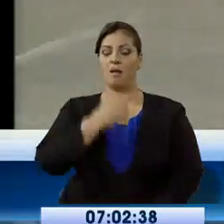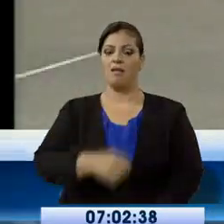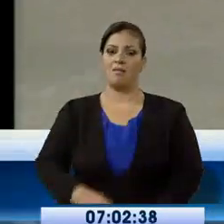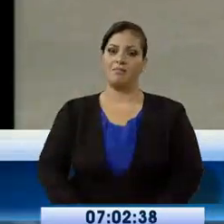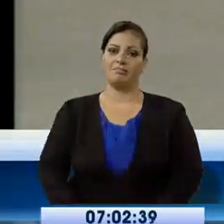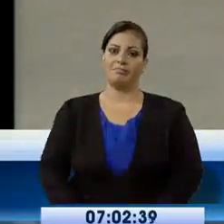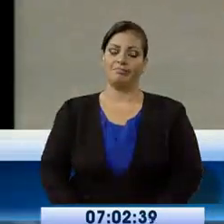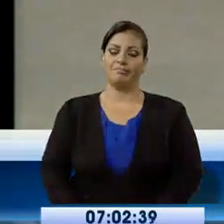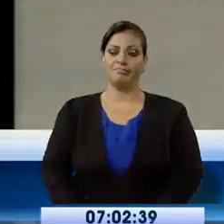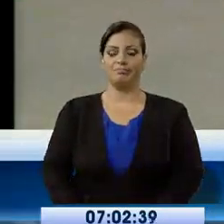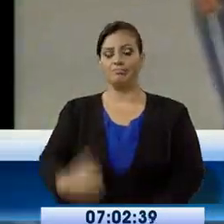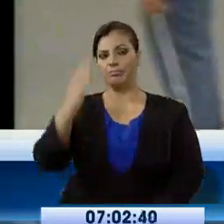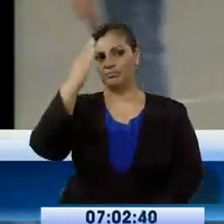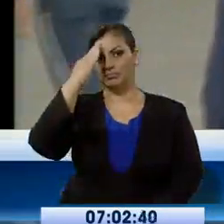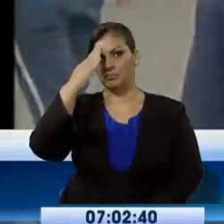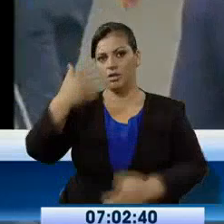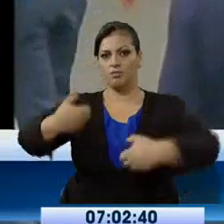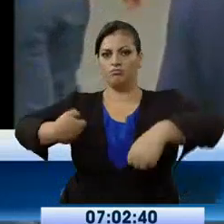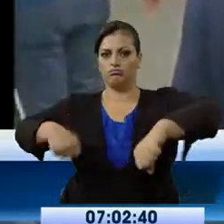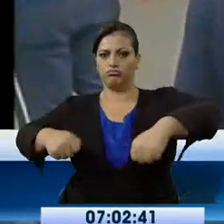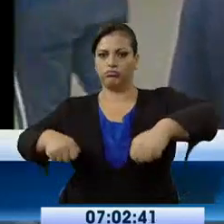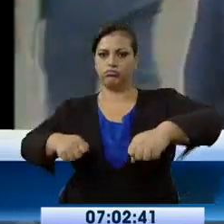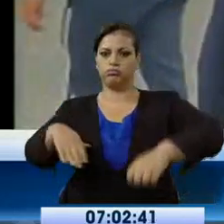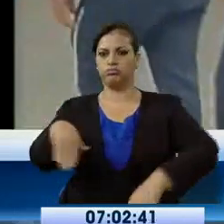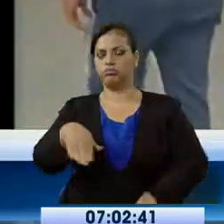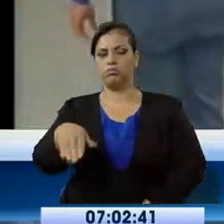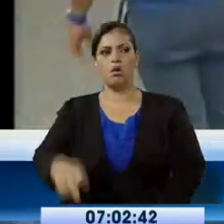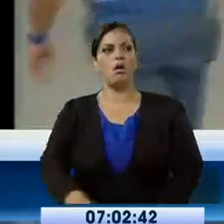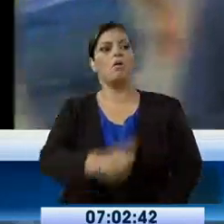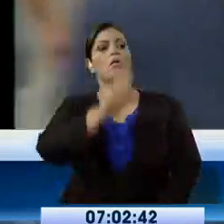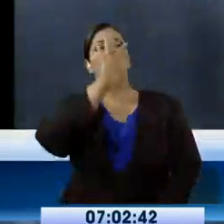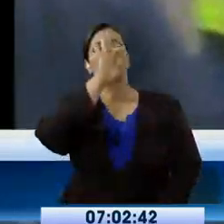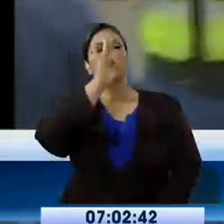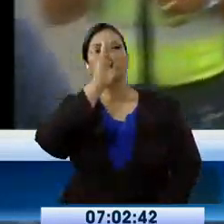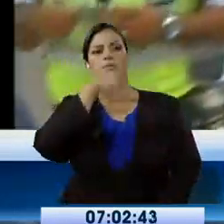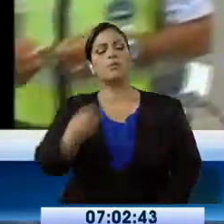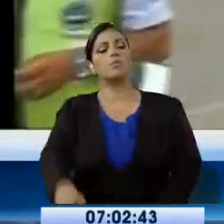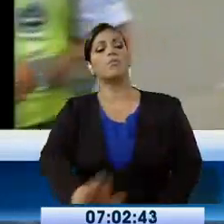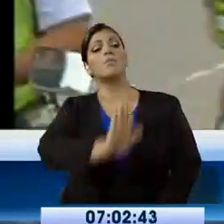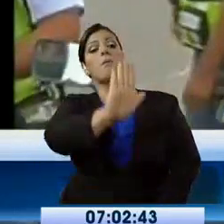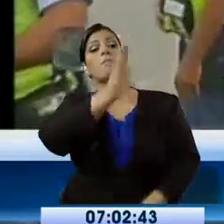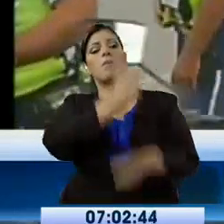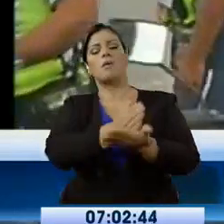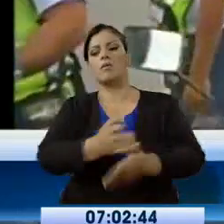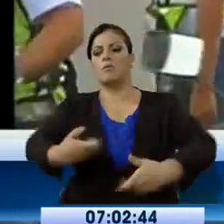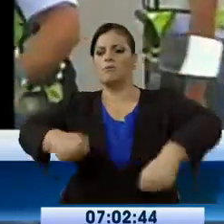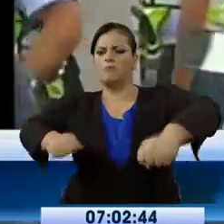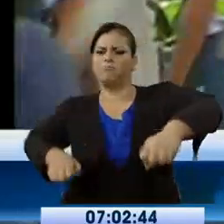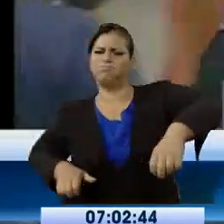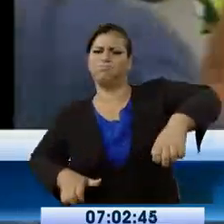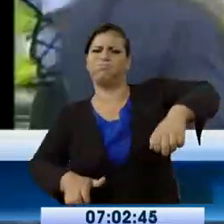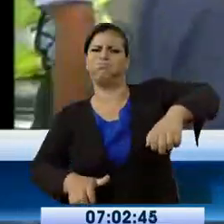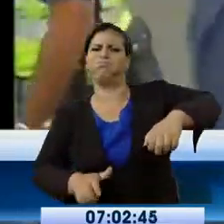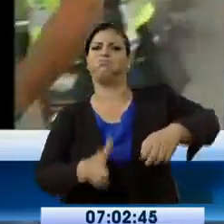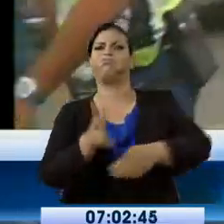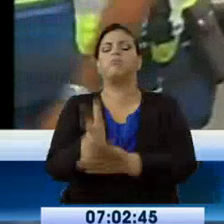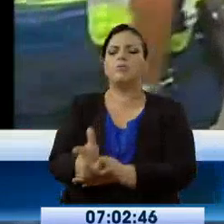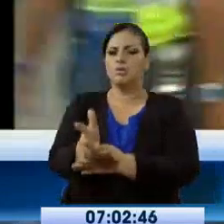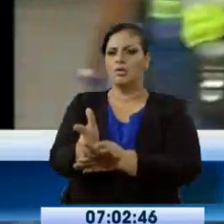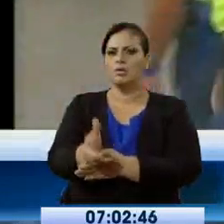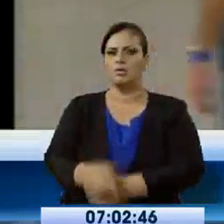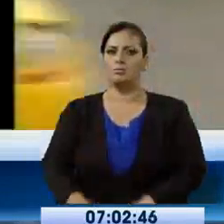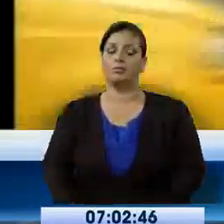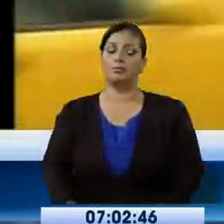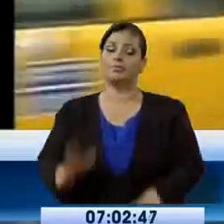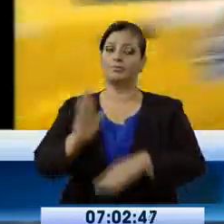complicado poder frenar a tiempo y ser sometido al control. Vamos a seguir dialogando con los conductores de las motocicletas. Buenos días,